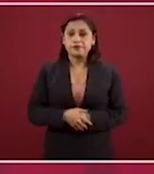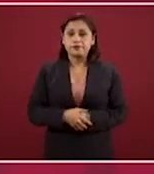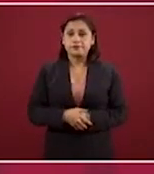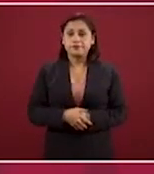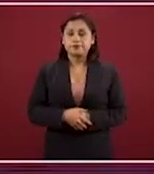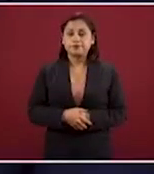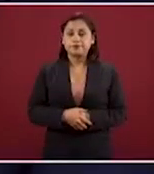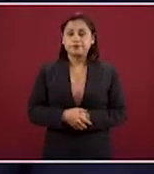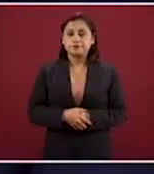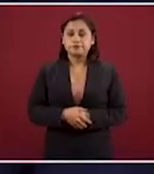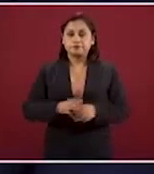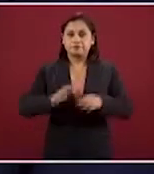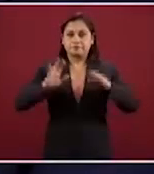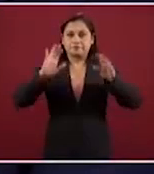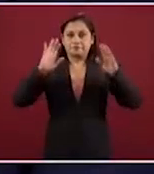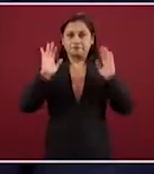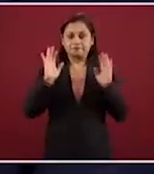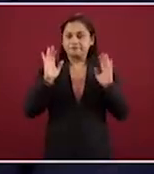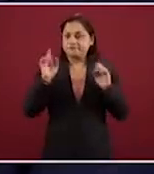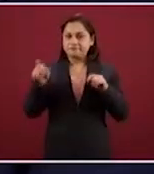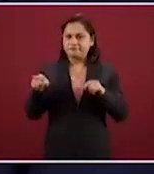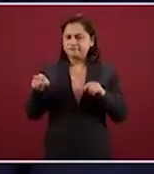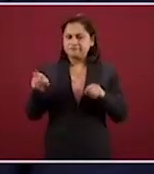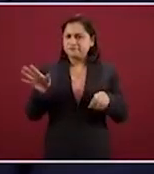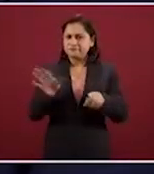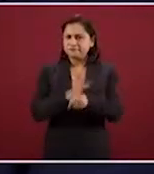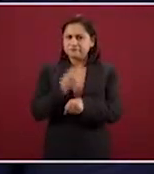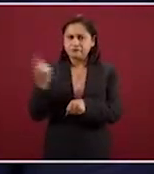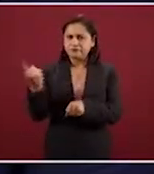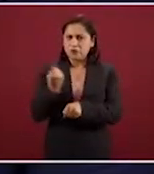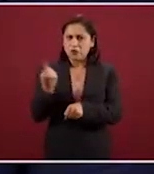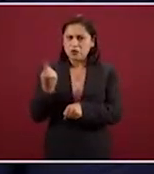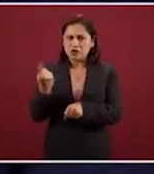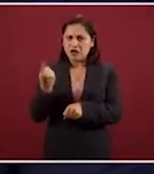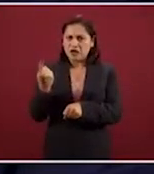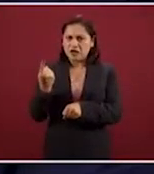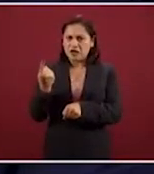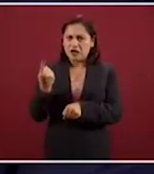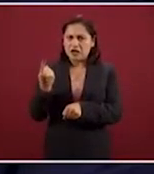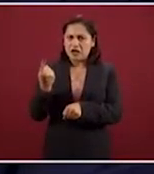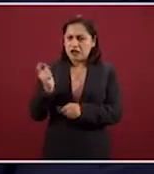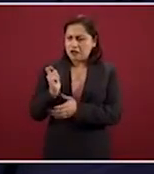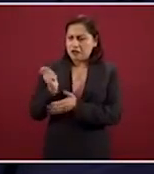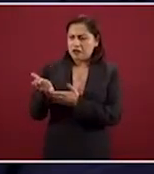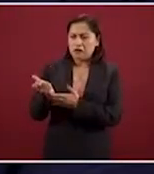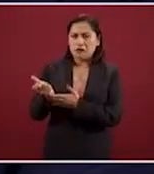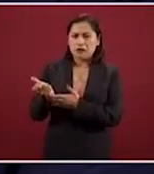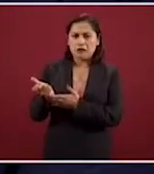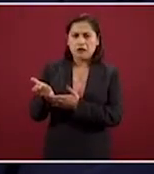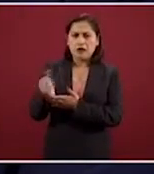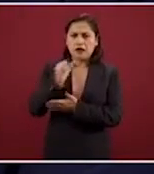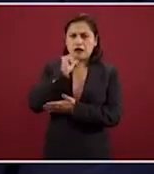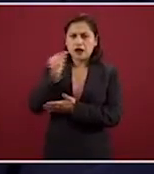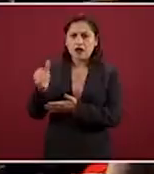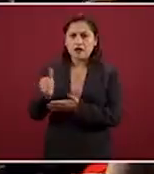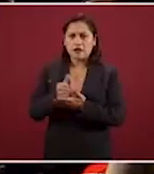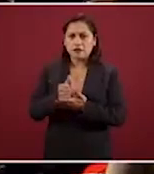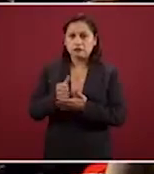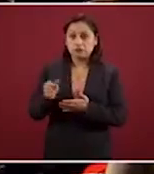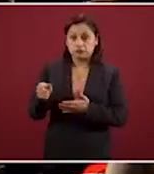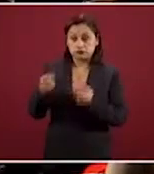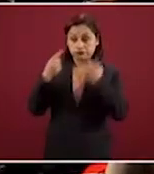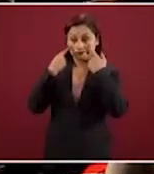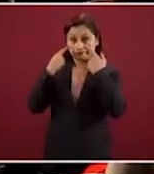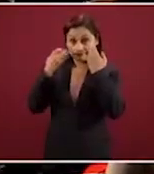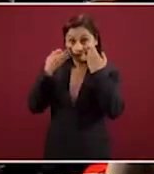No sé por qué es este movimiento. Hay que investigarlo, verlo.